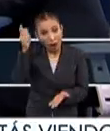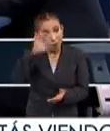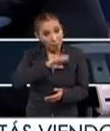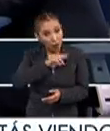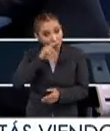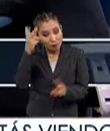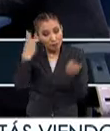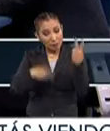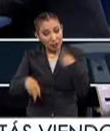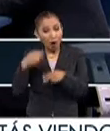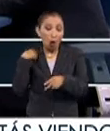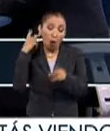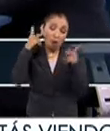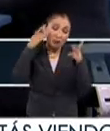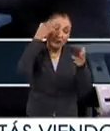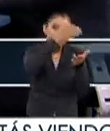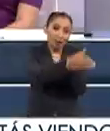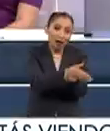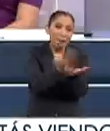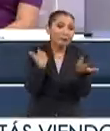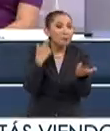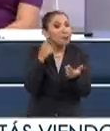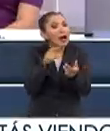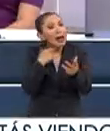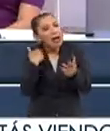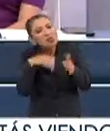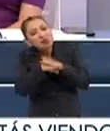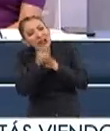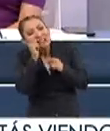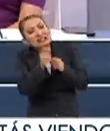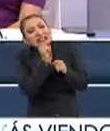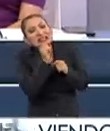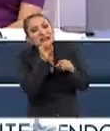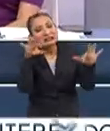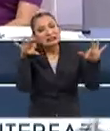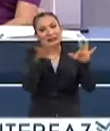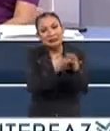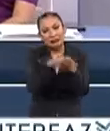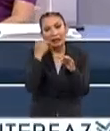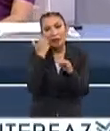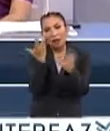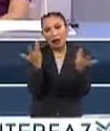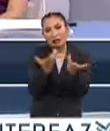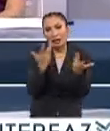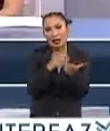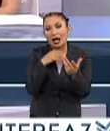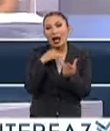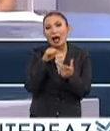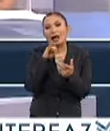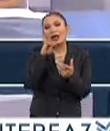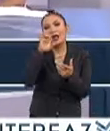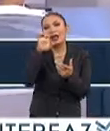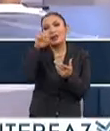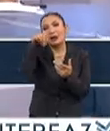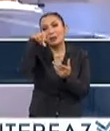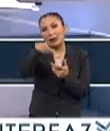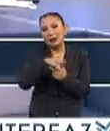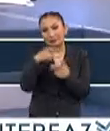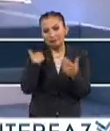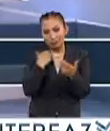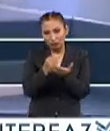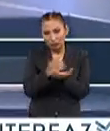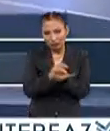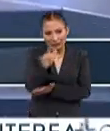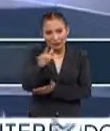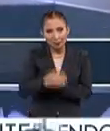podamos visitarlos también para inmiscuirnos en esta alianza que buscamos hacer desde la agencia informativa y por supuesto con ustedes.